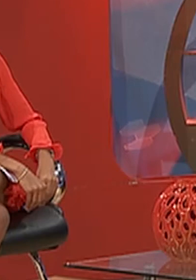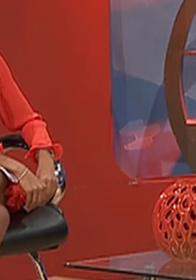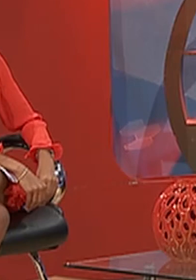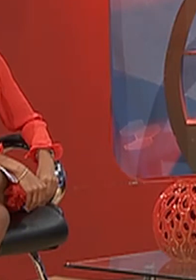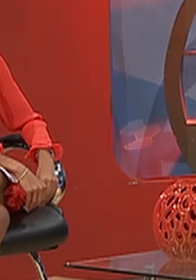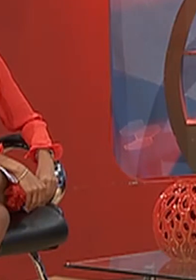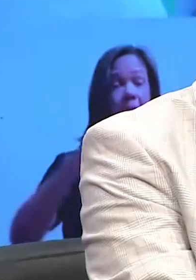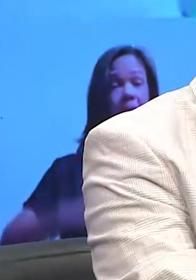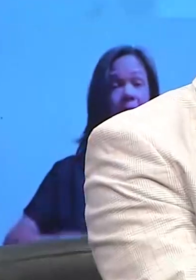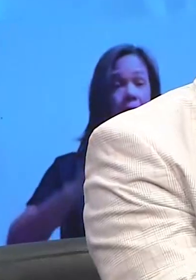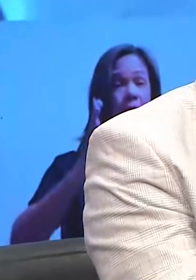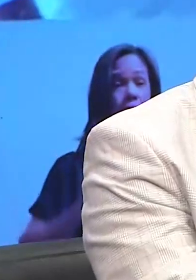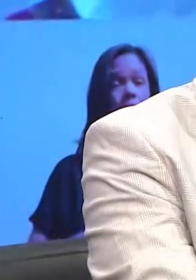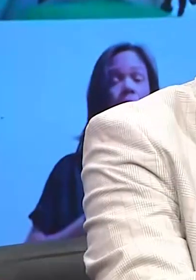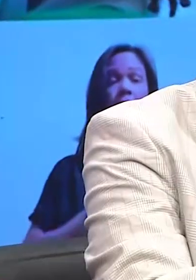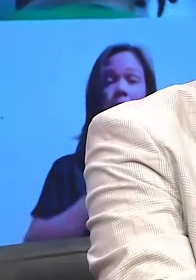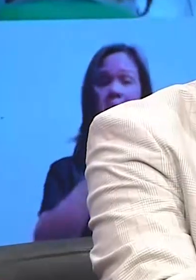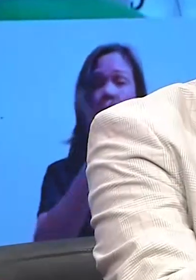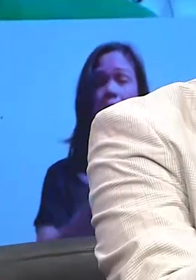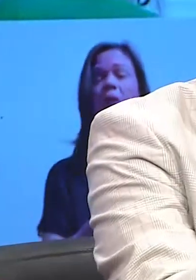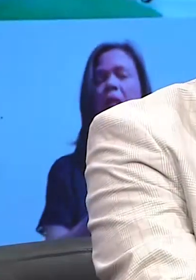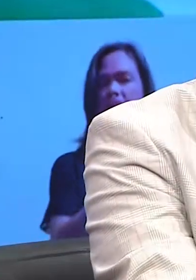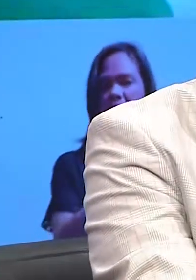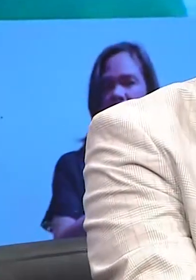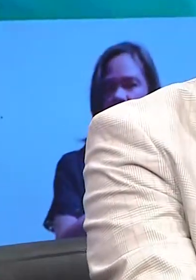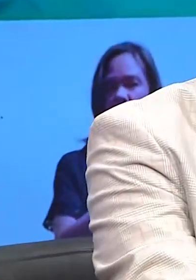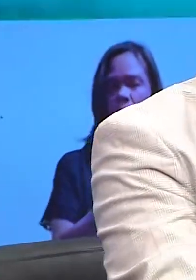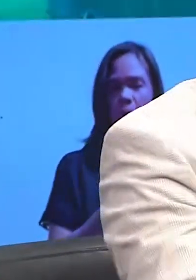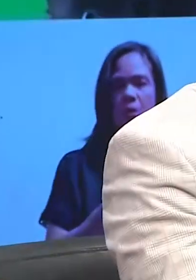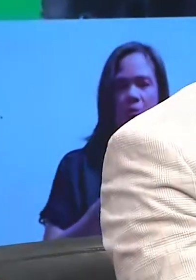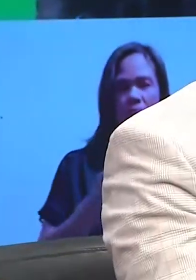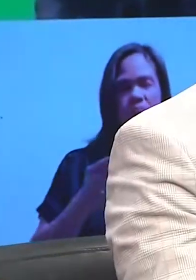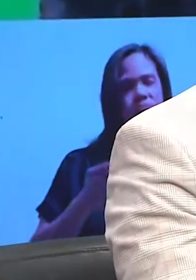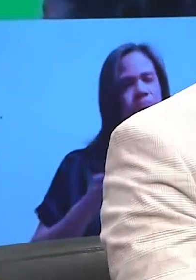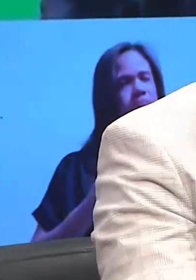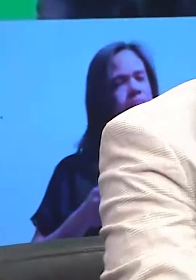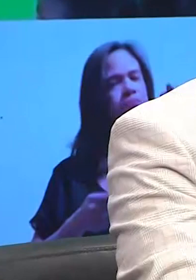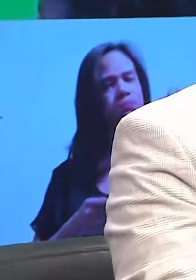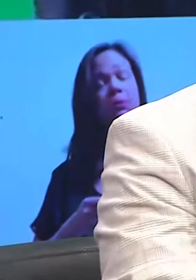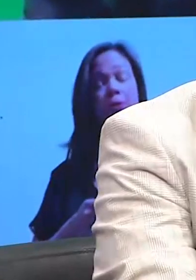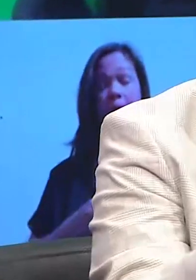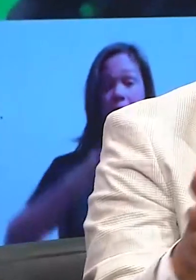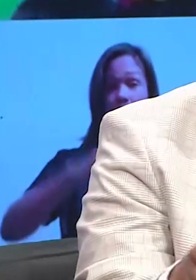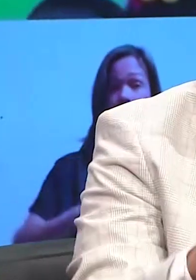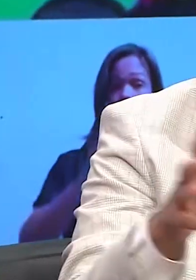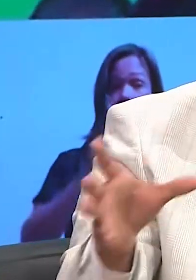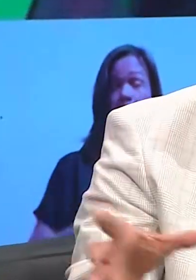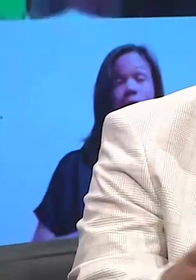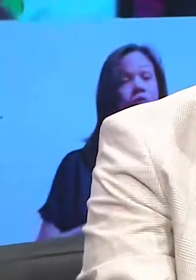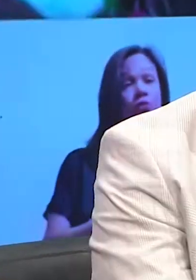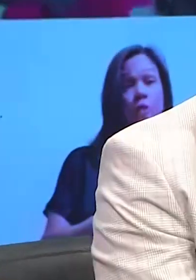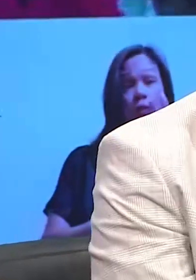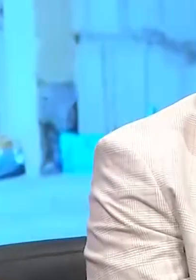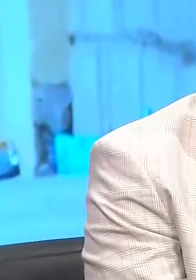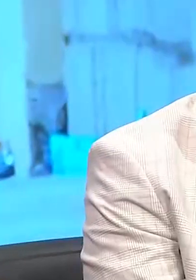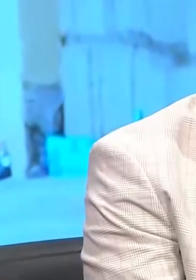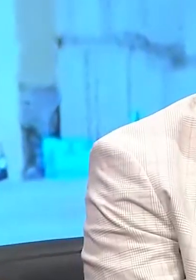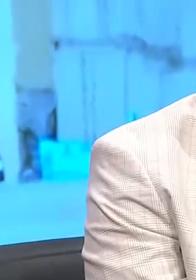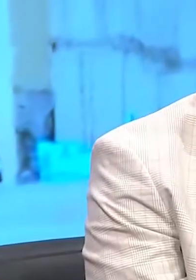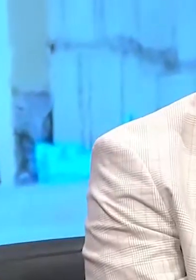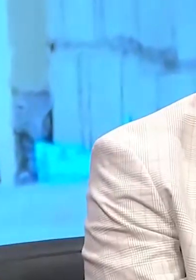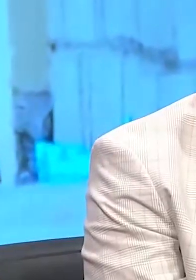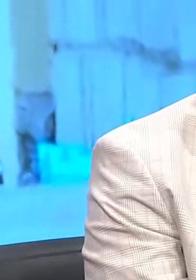escuela... Como tú sabes que está, como quien dice, toda la sociedad compuesta ahí, los padres, los niños, los maestros.